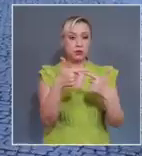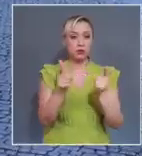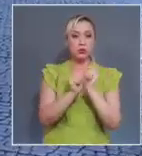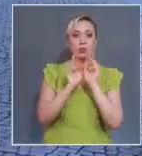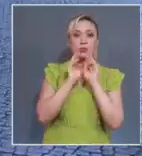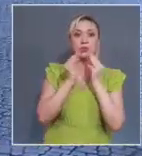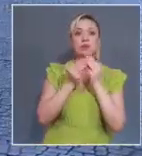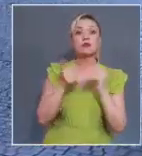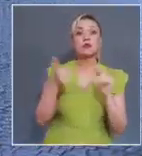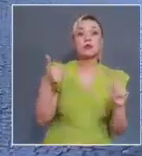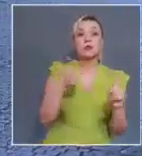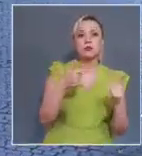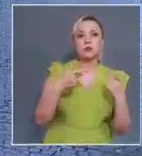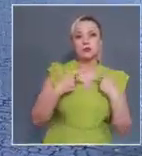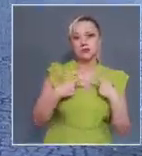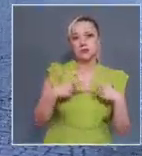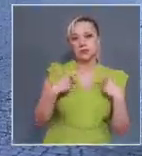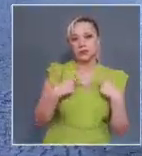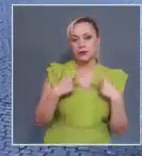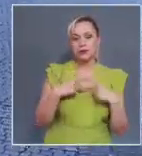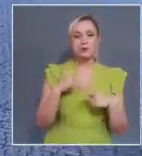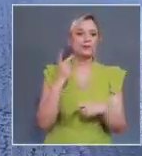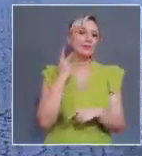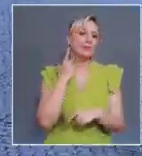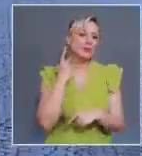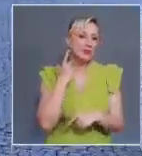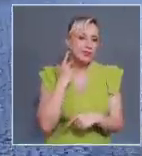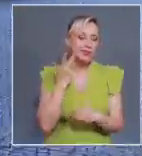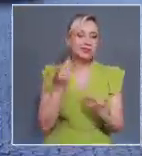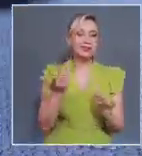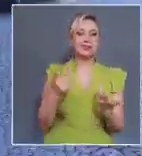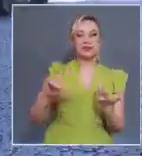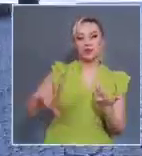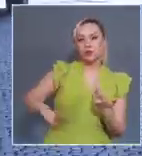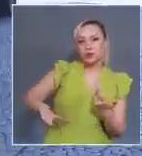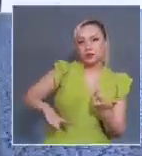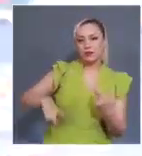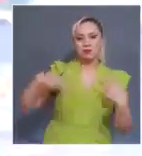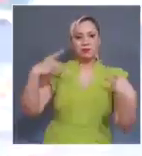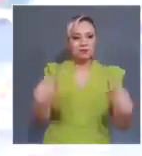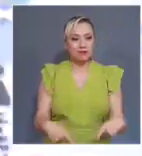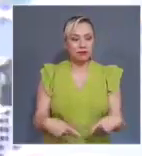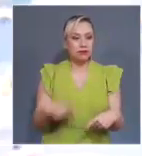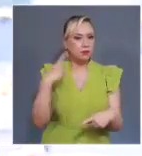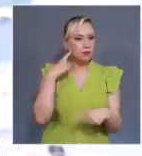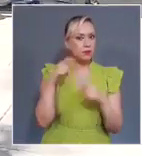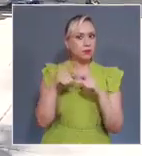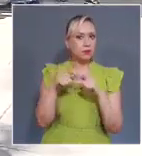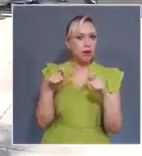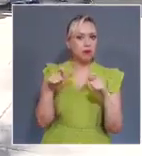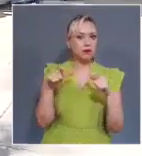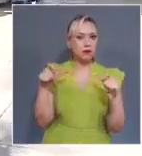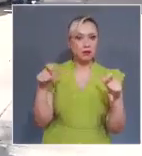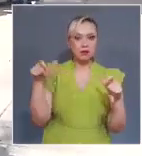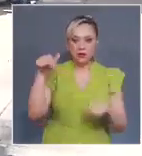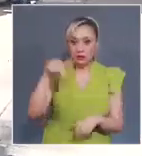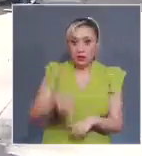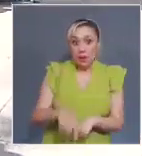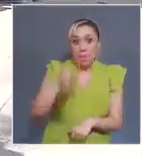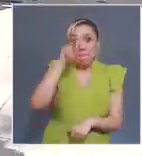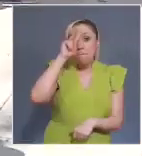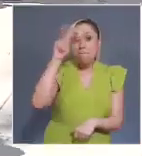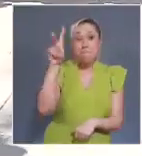personas del ámbito político o gubernamental. Una tendencia que va en aumento con el 2022 como el año